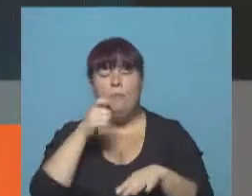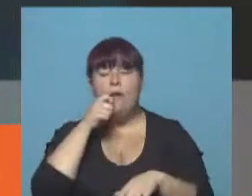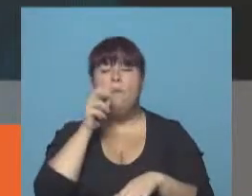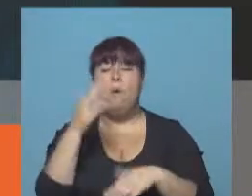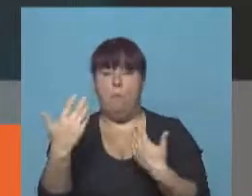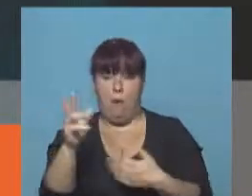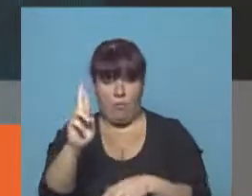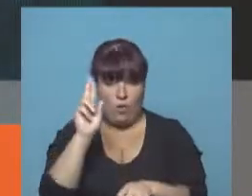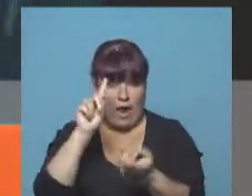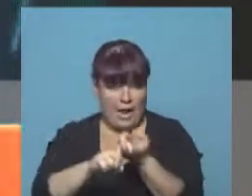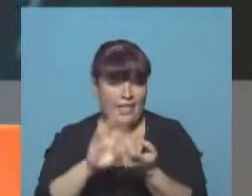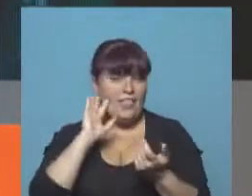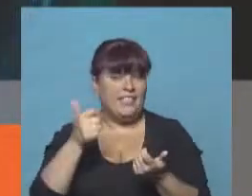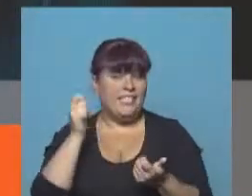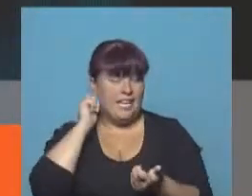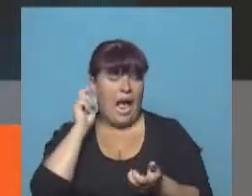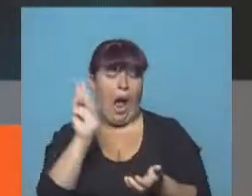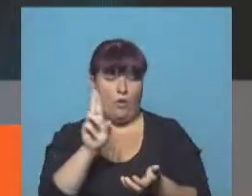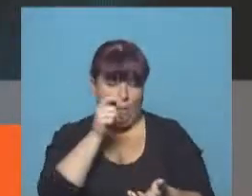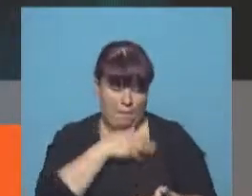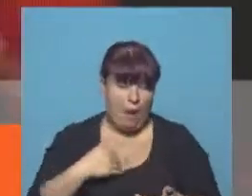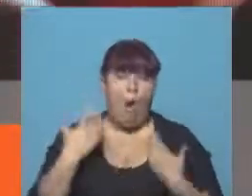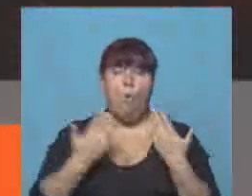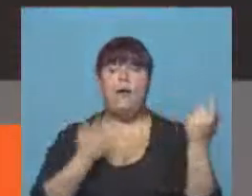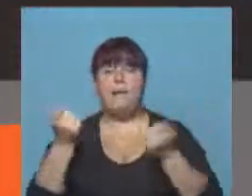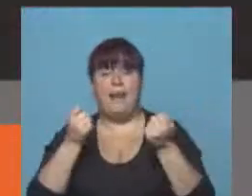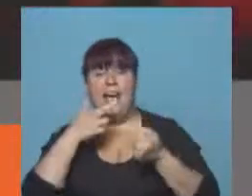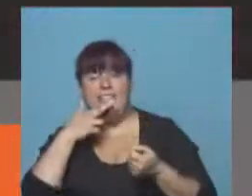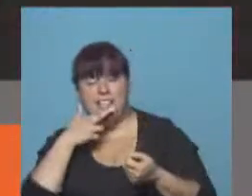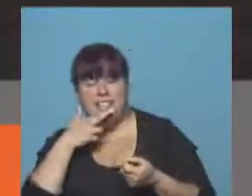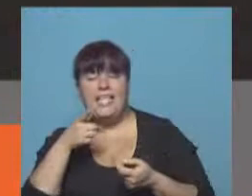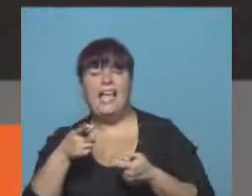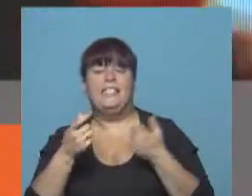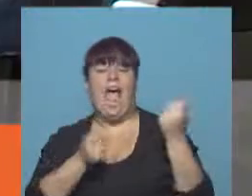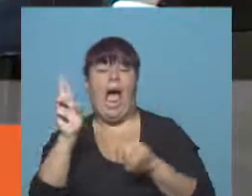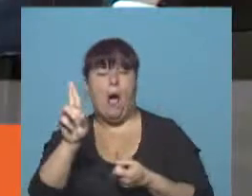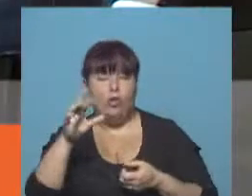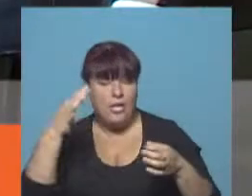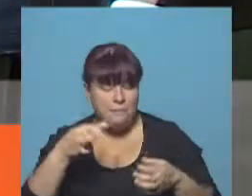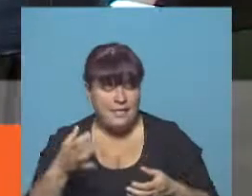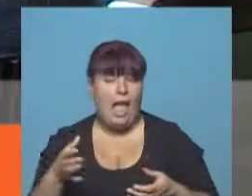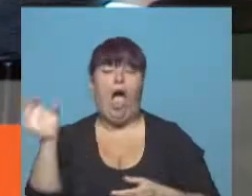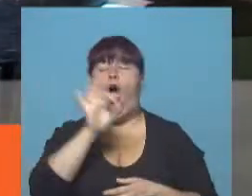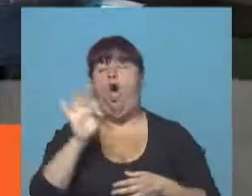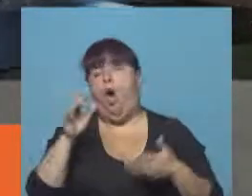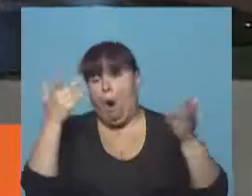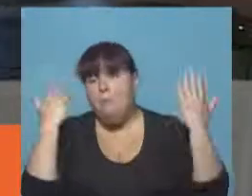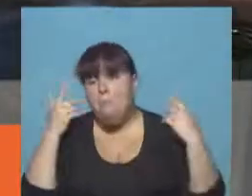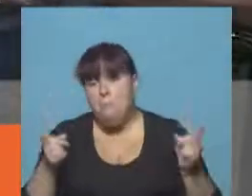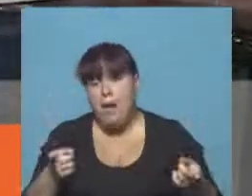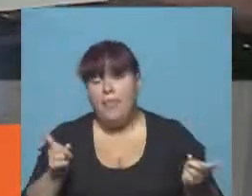poderse casar a los 16 años con autorización, poder conducir a los 17 con una autorización especial, o por qué no,